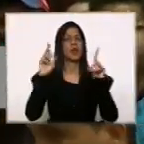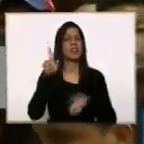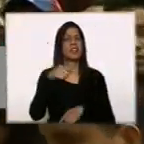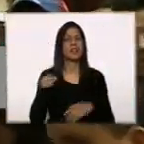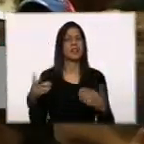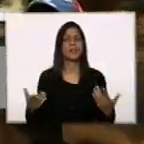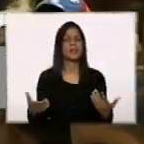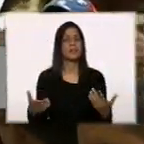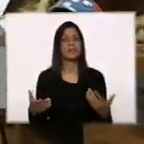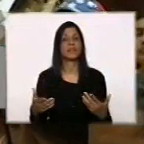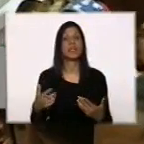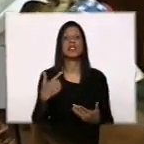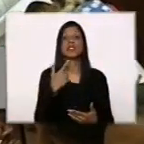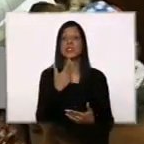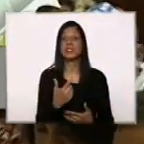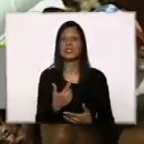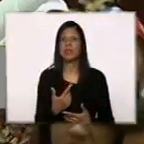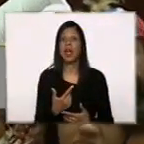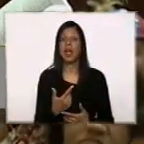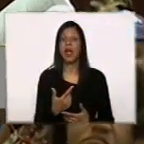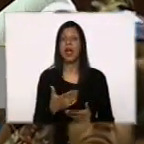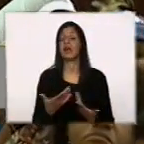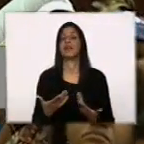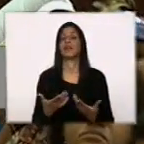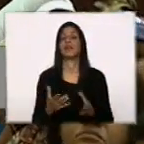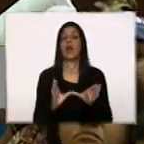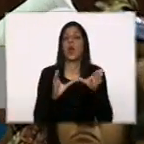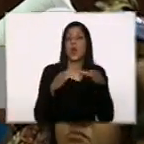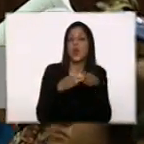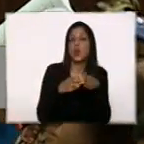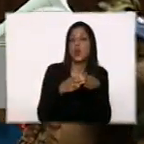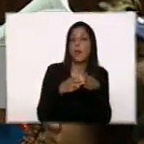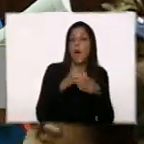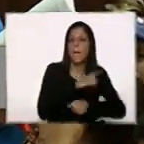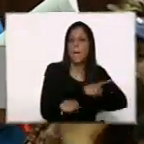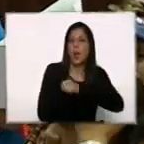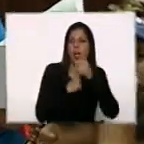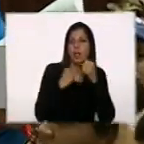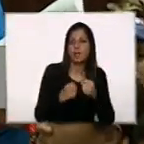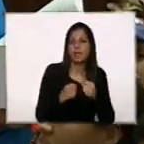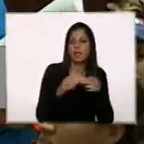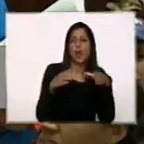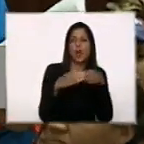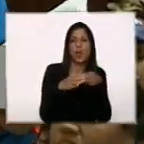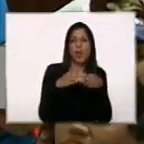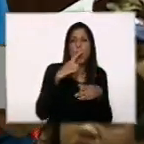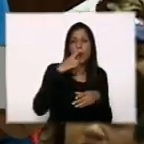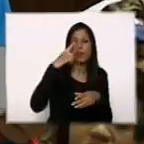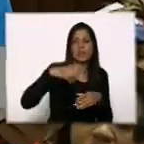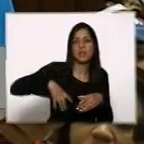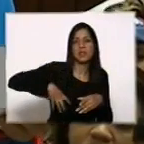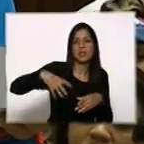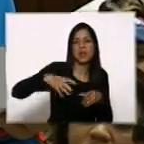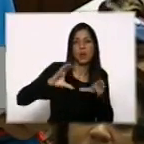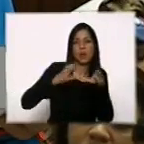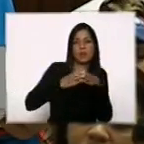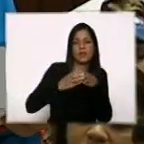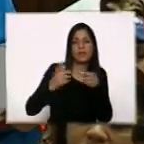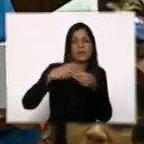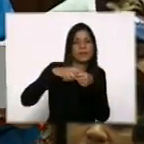Dice, en aquellos casos en que los sectores minoritarios pero poderosos, es decir, así le decían, sectores minoritarios pero